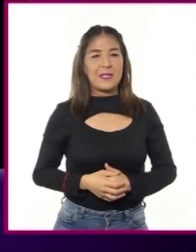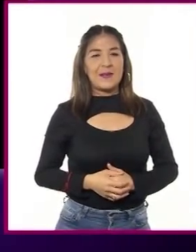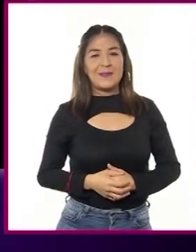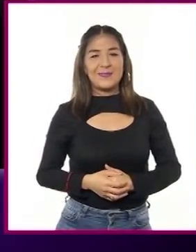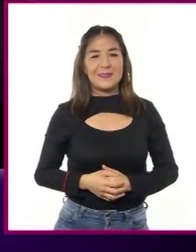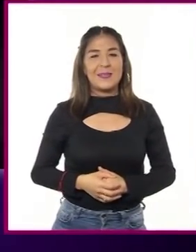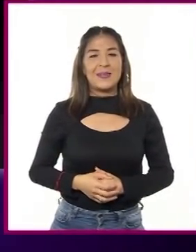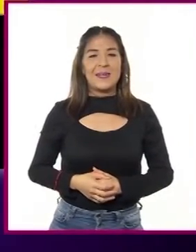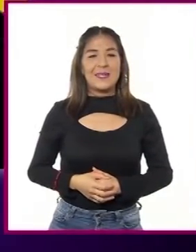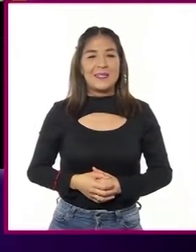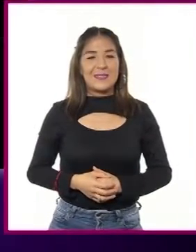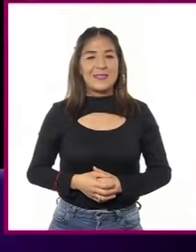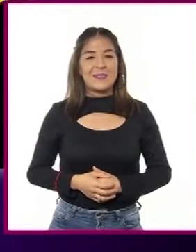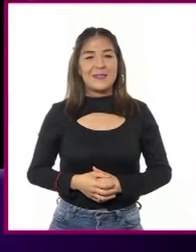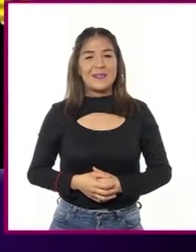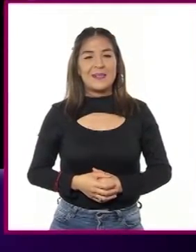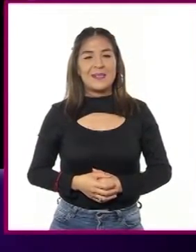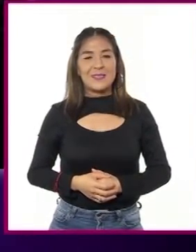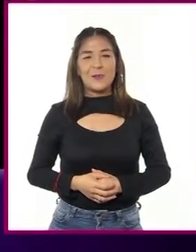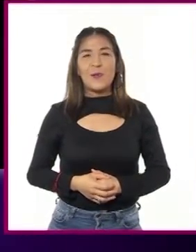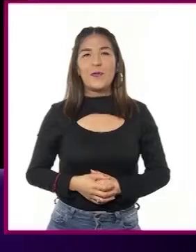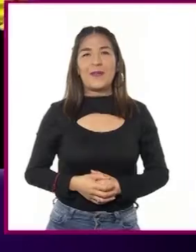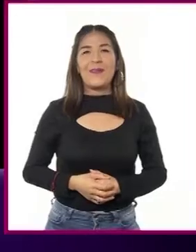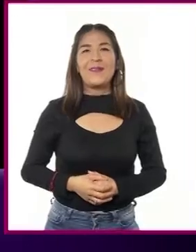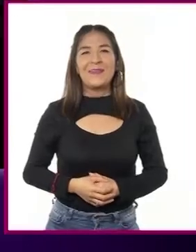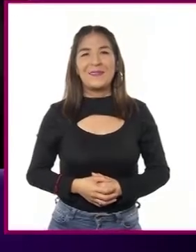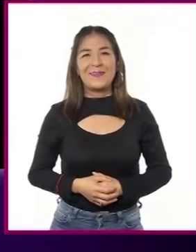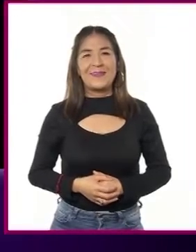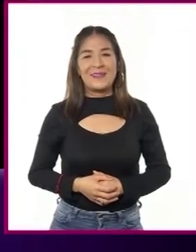1001 técnicas en la tecnología.